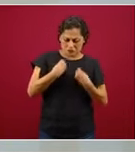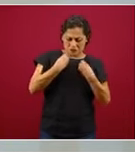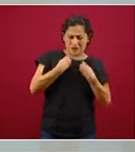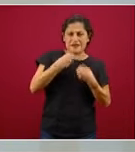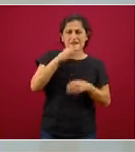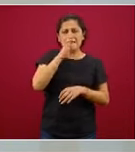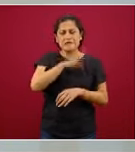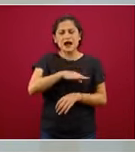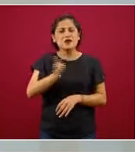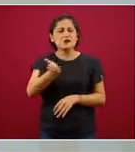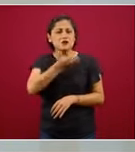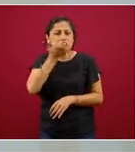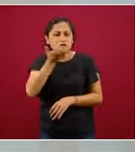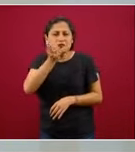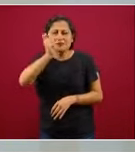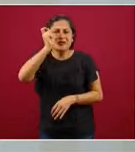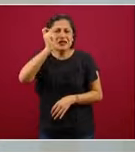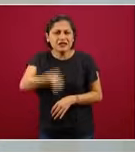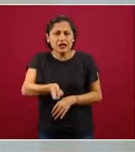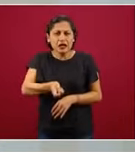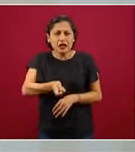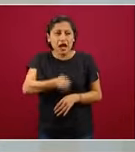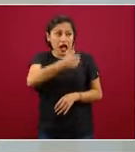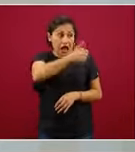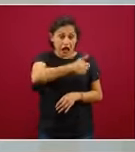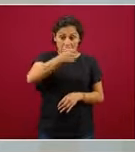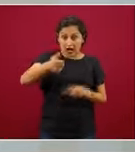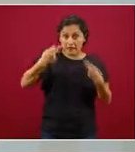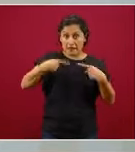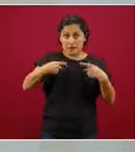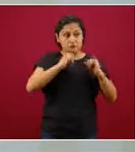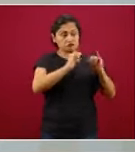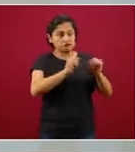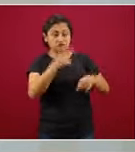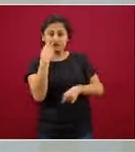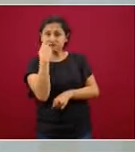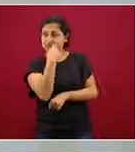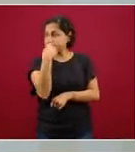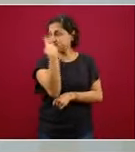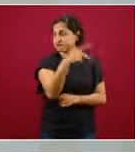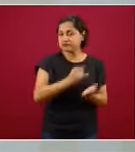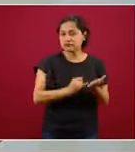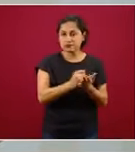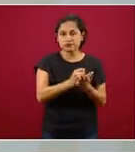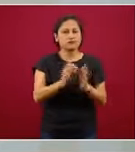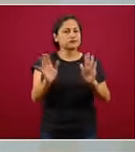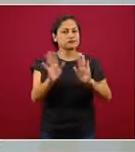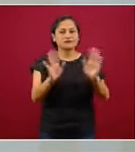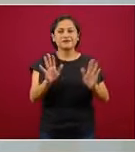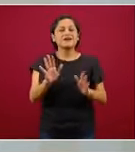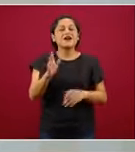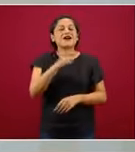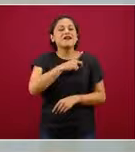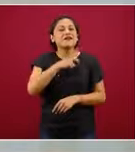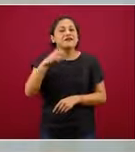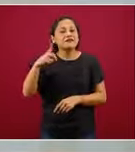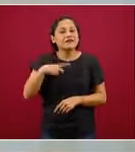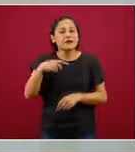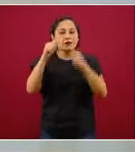claro que no se trata de preferencias individuales, se trata del ambiente construido en cómo se organizan las